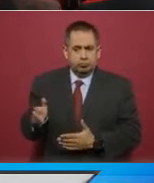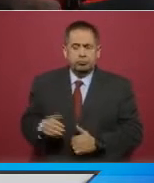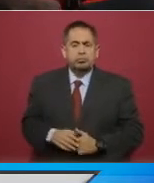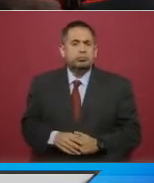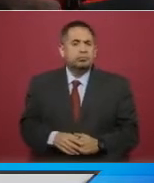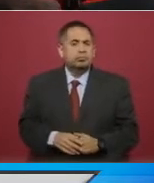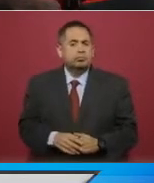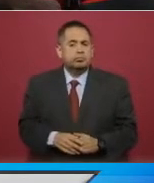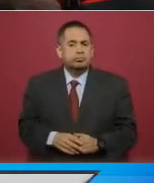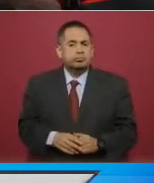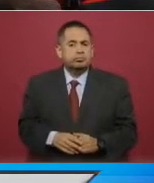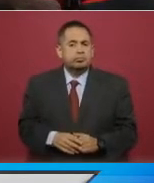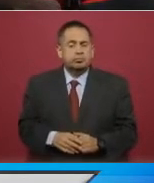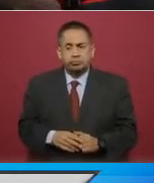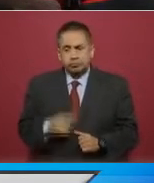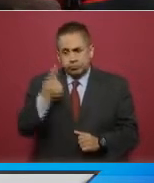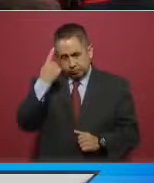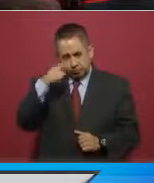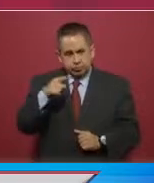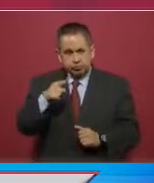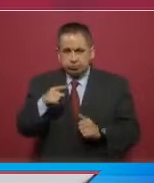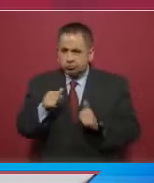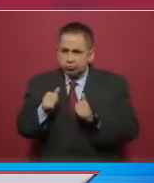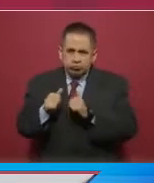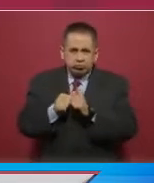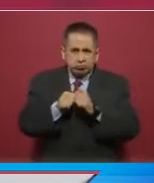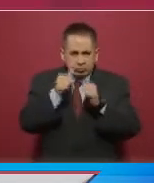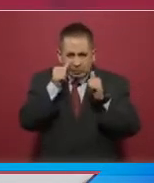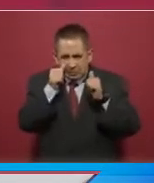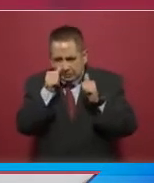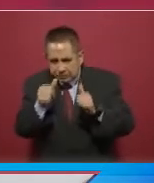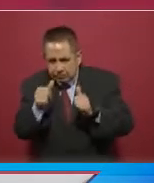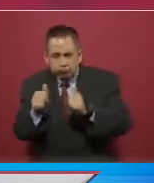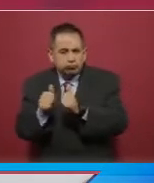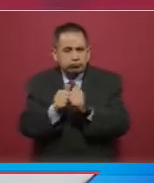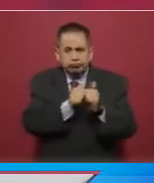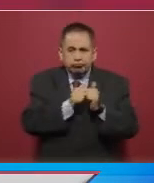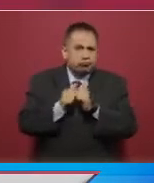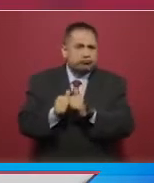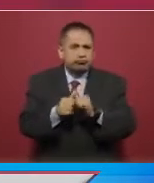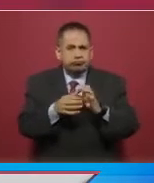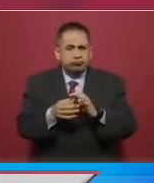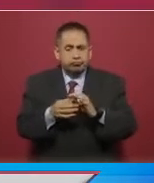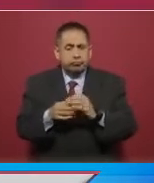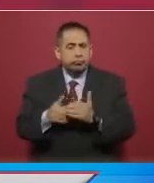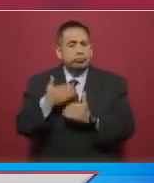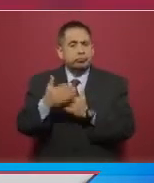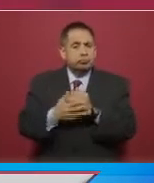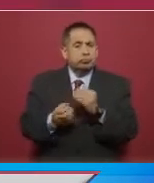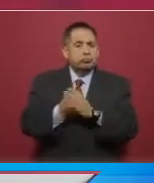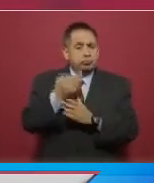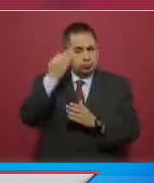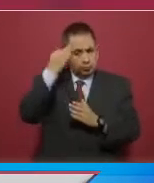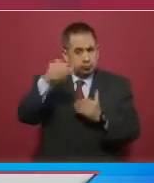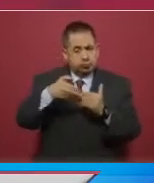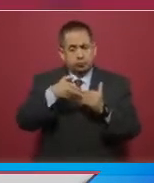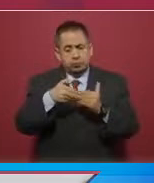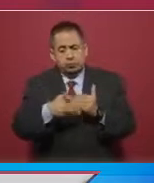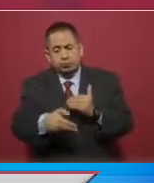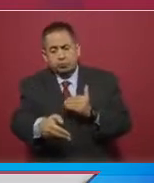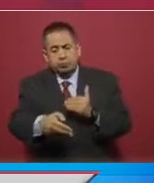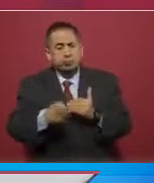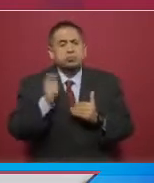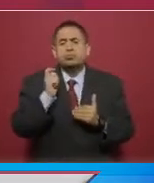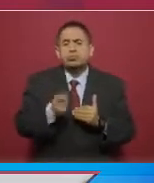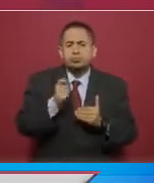Constitución y de la creación de la Guardia Nacional con la participación del Ejército y la Marina, en conjunto con la Policía Federal y las policías locales de manera